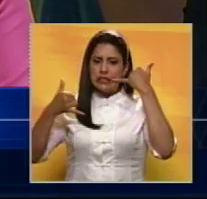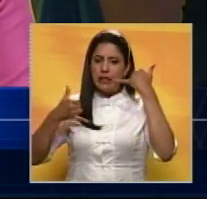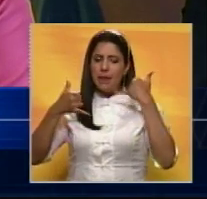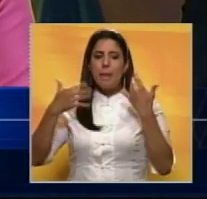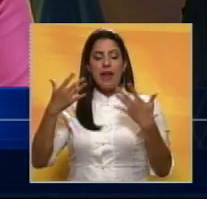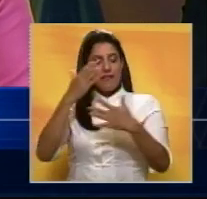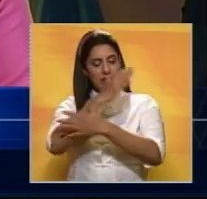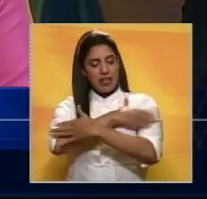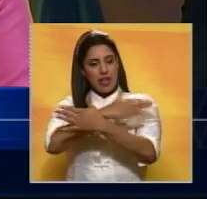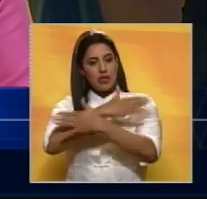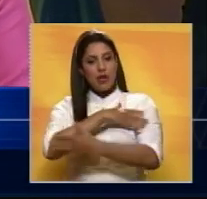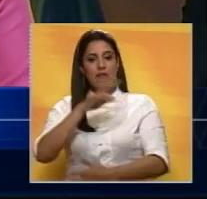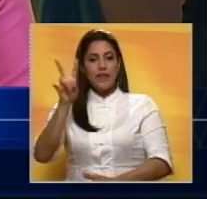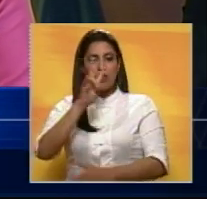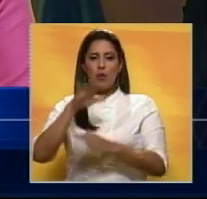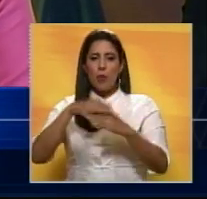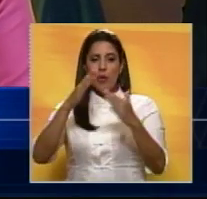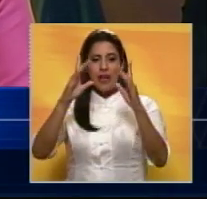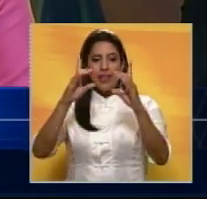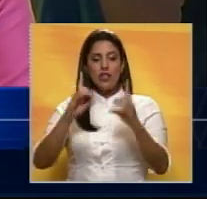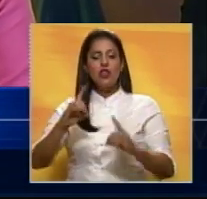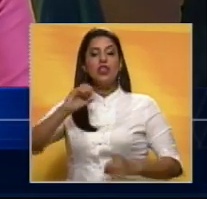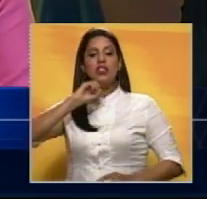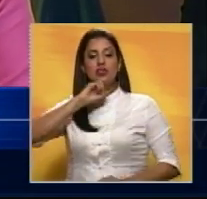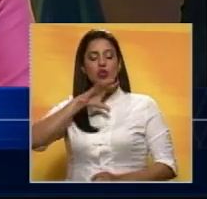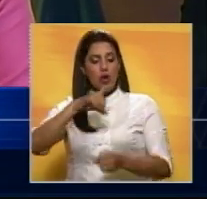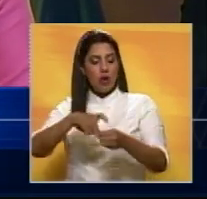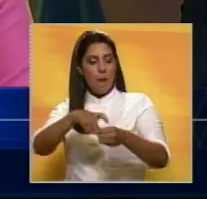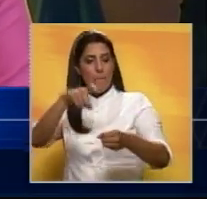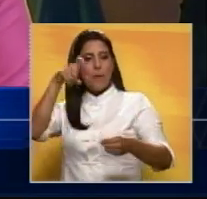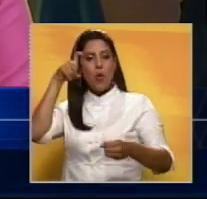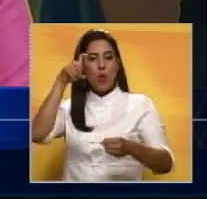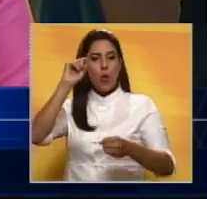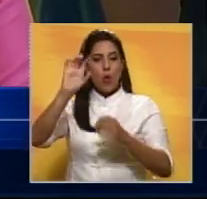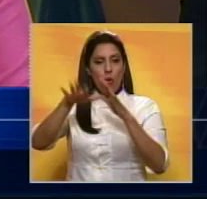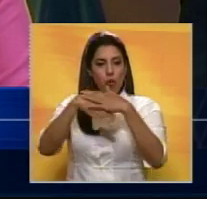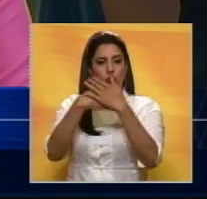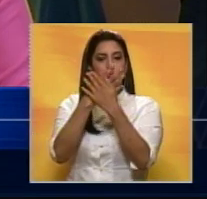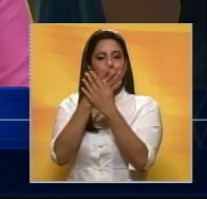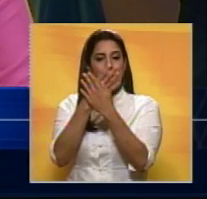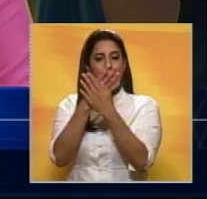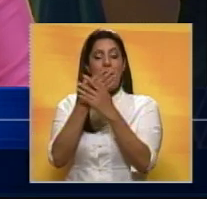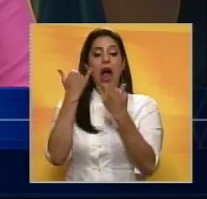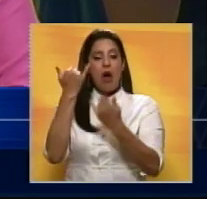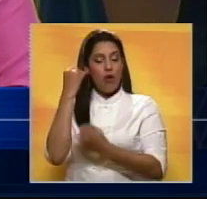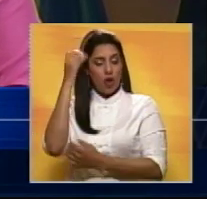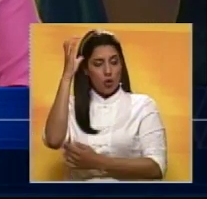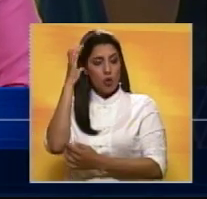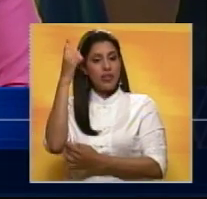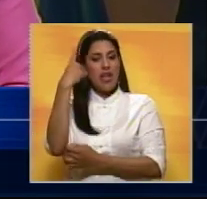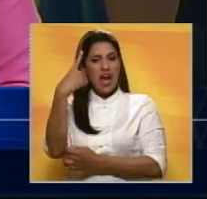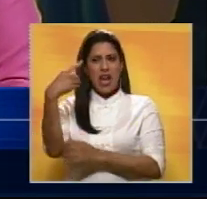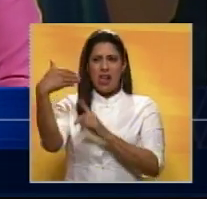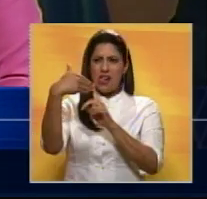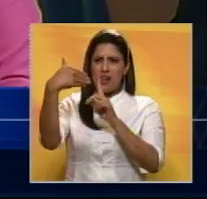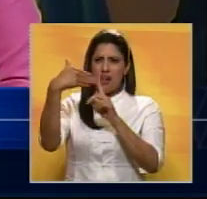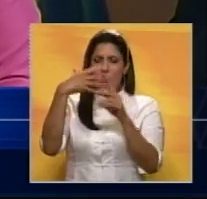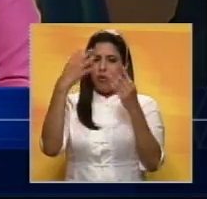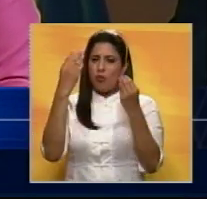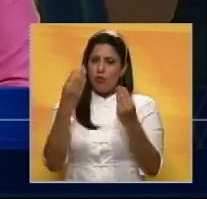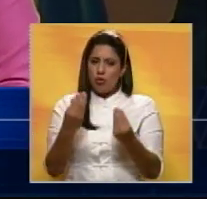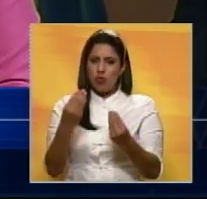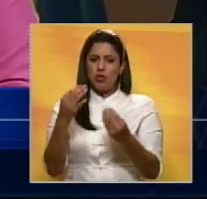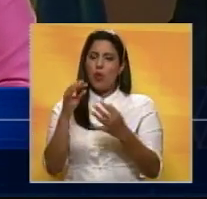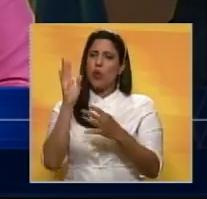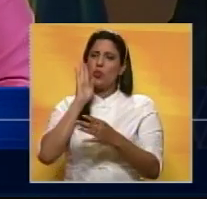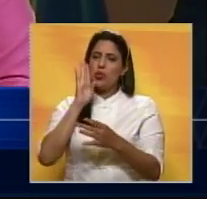para felicitar a Venezuela por la decisión histórica de retirarse de la OEA. Están conscientes del bullying diplomático